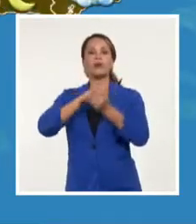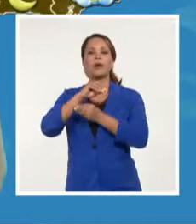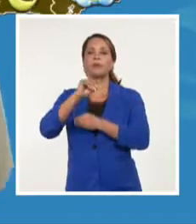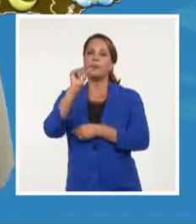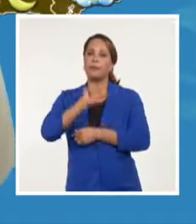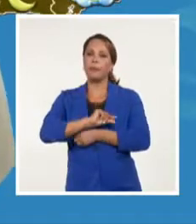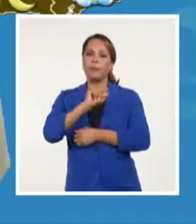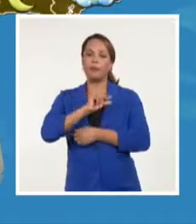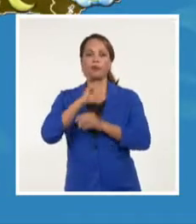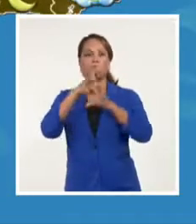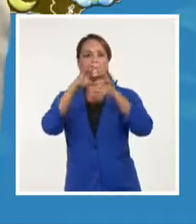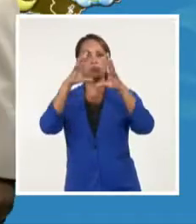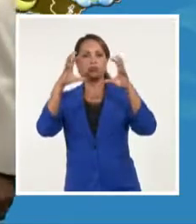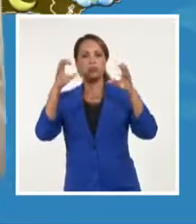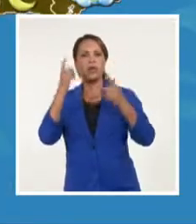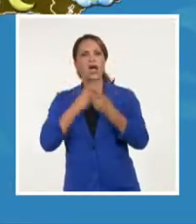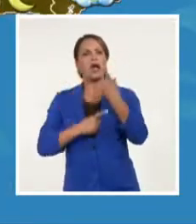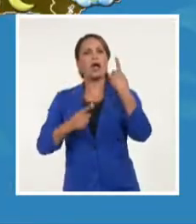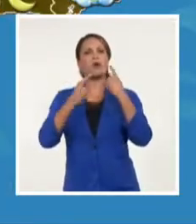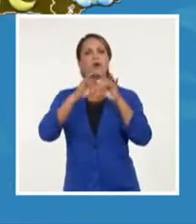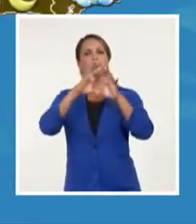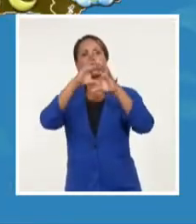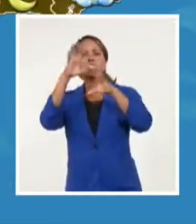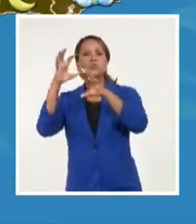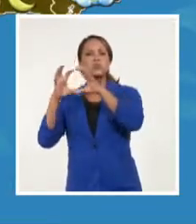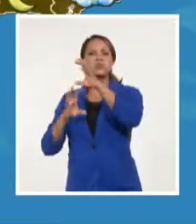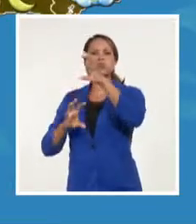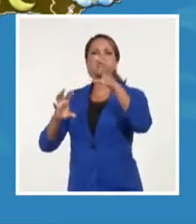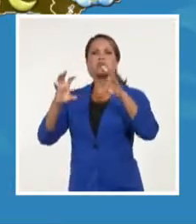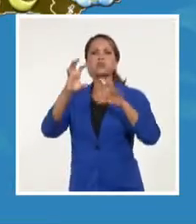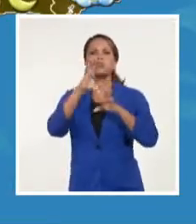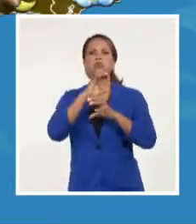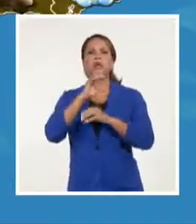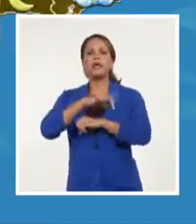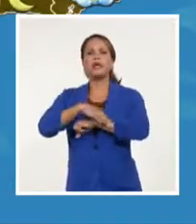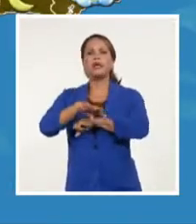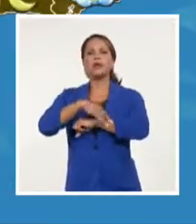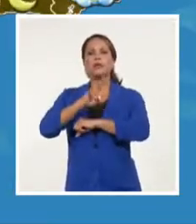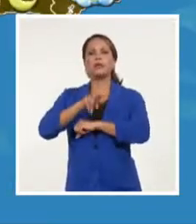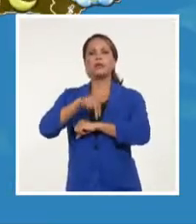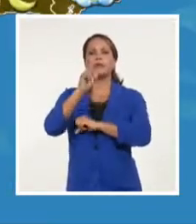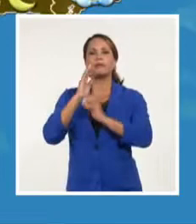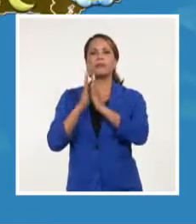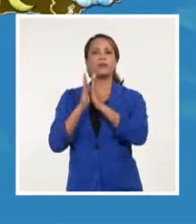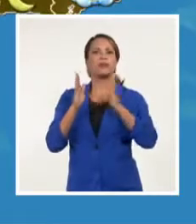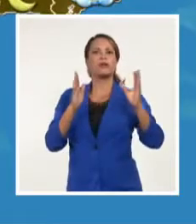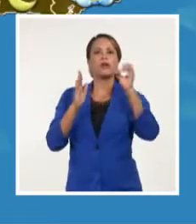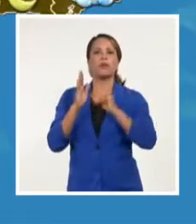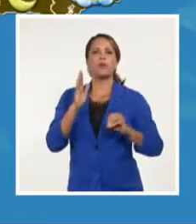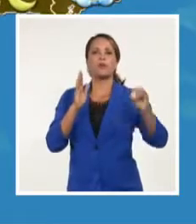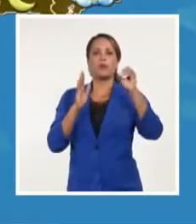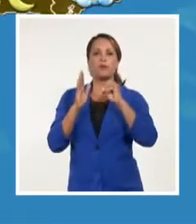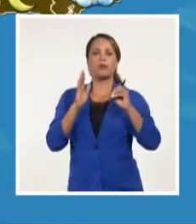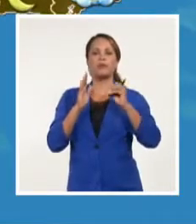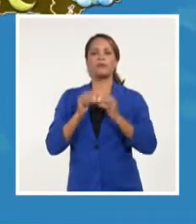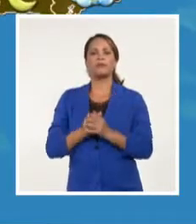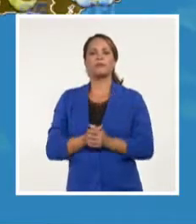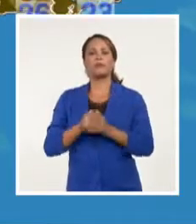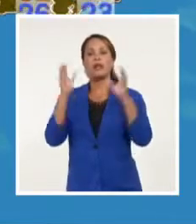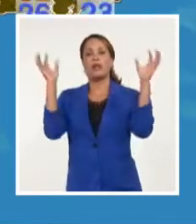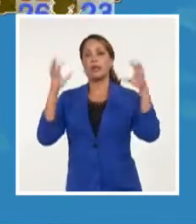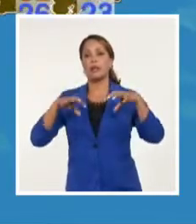poca la nubosidad. Algunos nublados parciales en zonas de la costa norte de la mitad oriental, pero muy baja la probabilidad de lluvia.